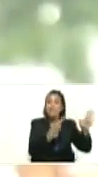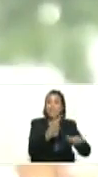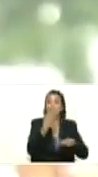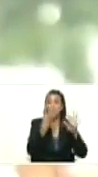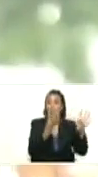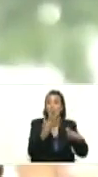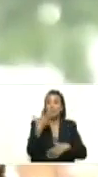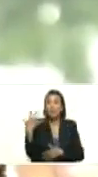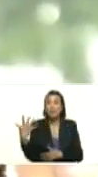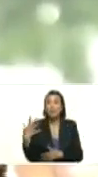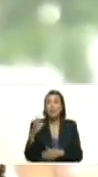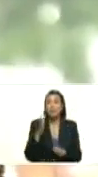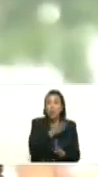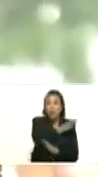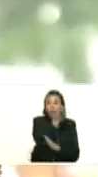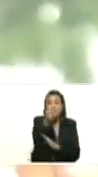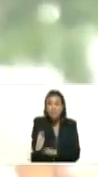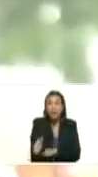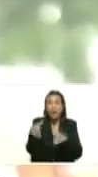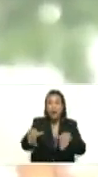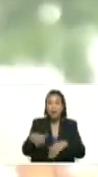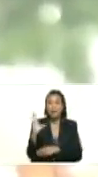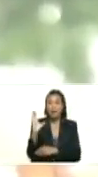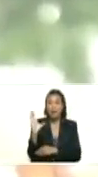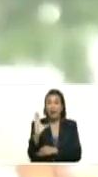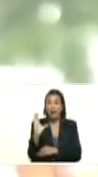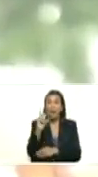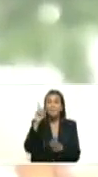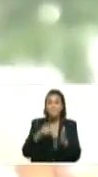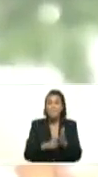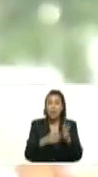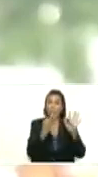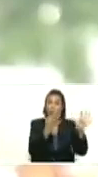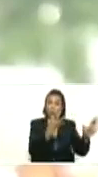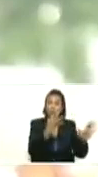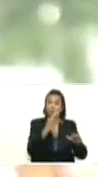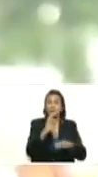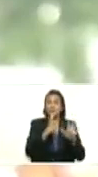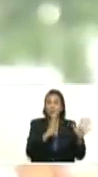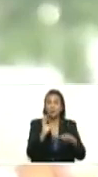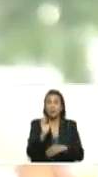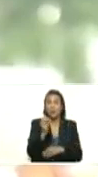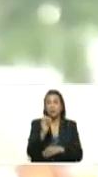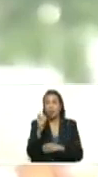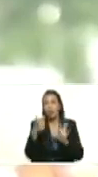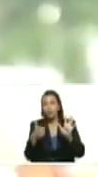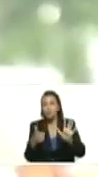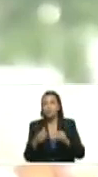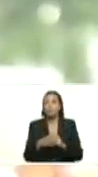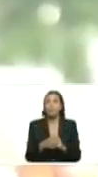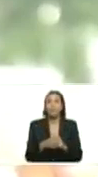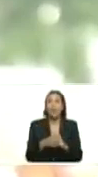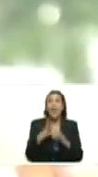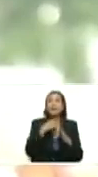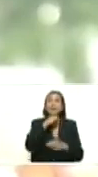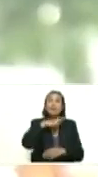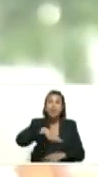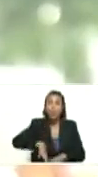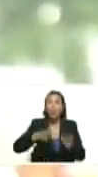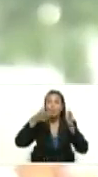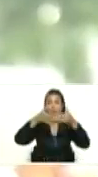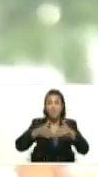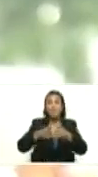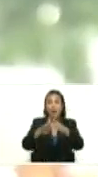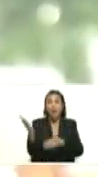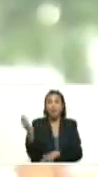fue el que trajo el generalísimo Francisco Miranda en 1806. Ahora, la historia del barco es bellísima y yo les invito